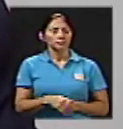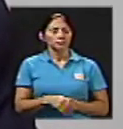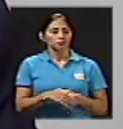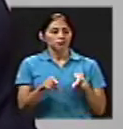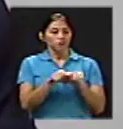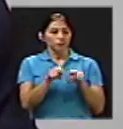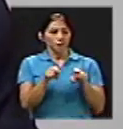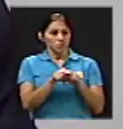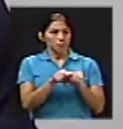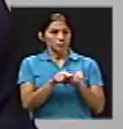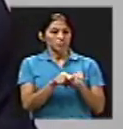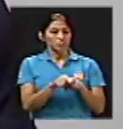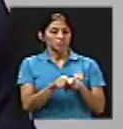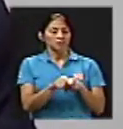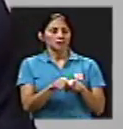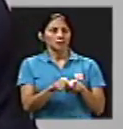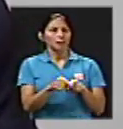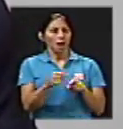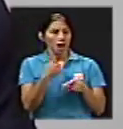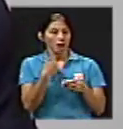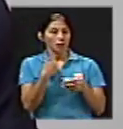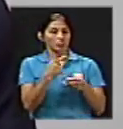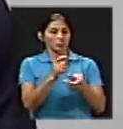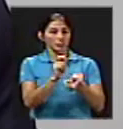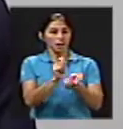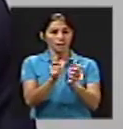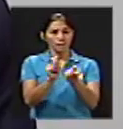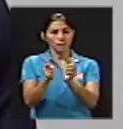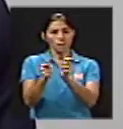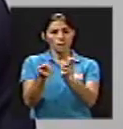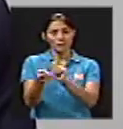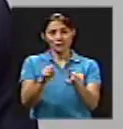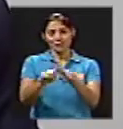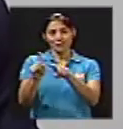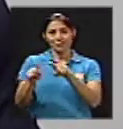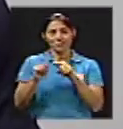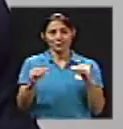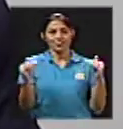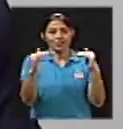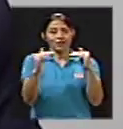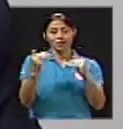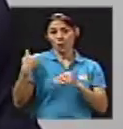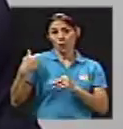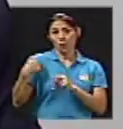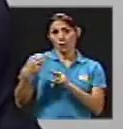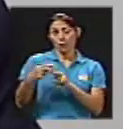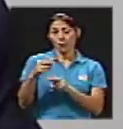también hay transformaciones en otros niveles, y don Steve Jobs,